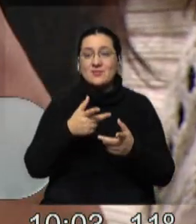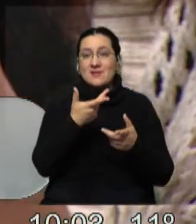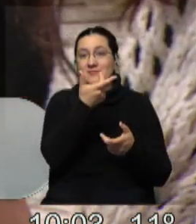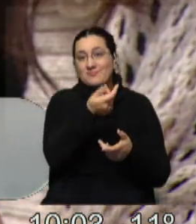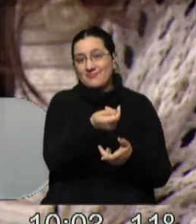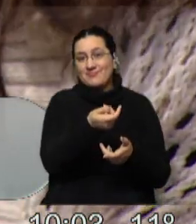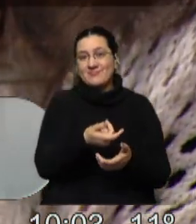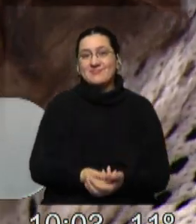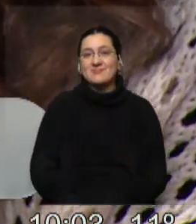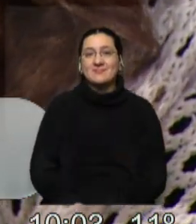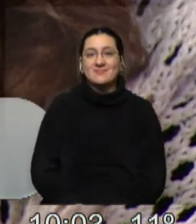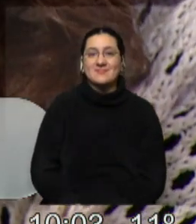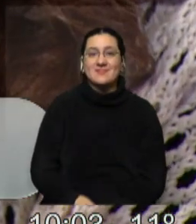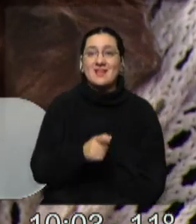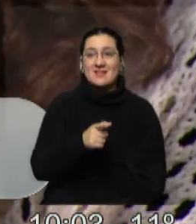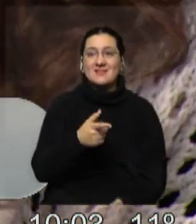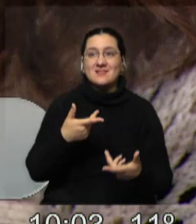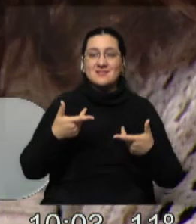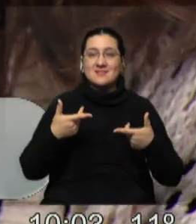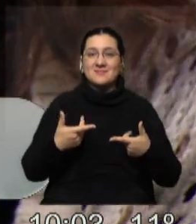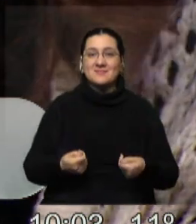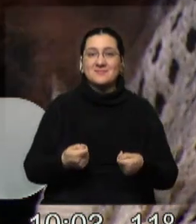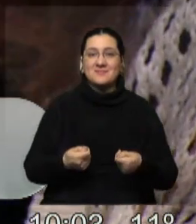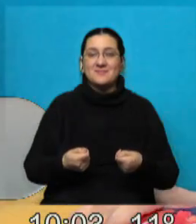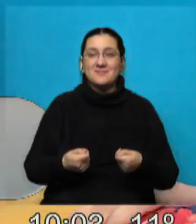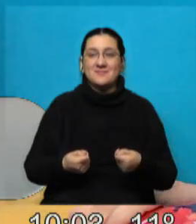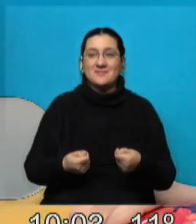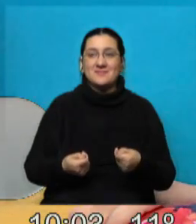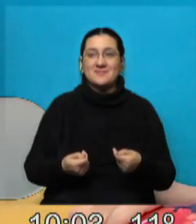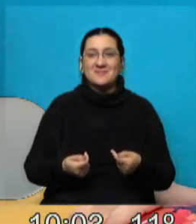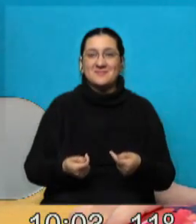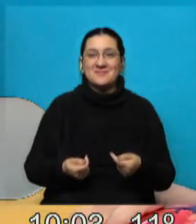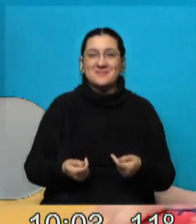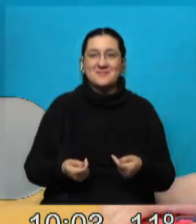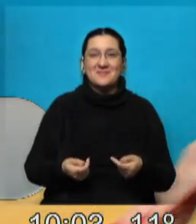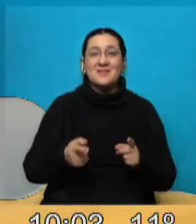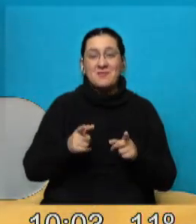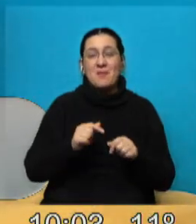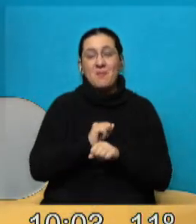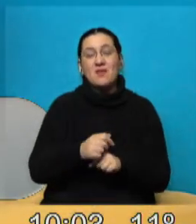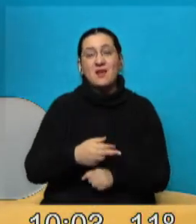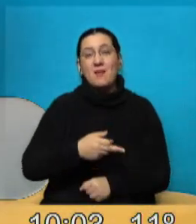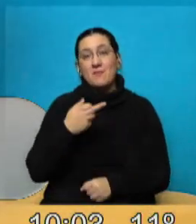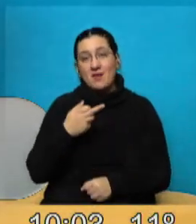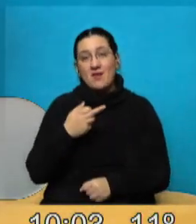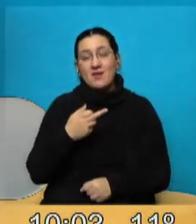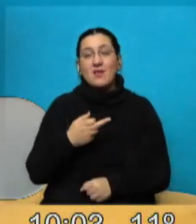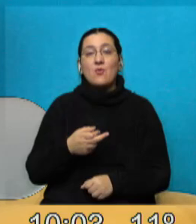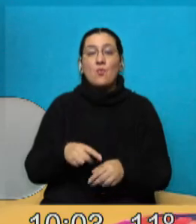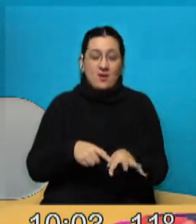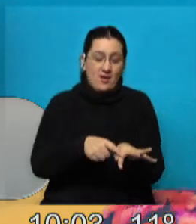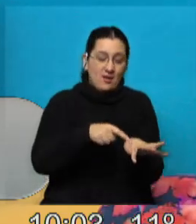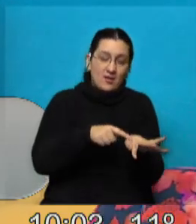¿no? Ay, no puedo mirarla. Ahí. También puede utilizarse en a nivel de lo que es el pene, el clítoris, ay.